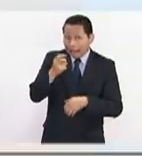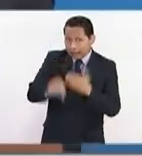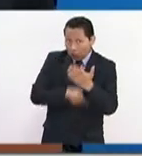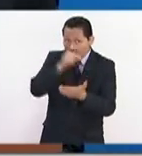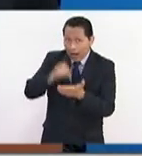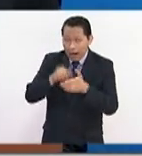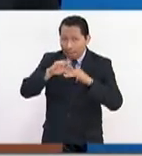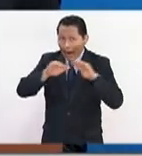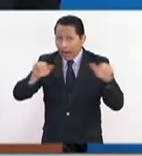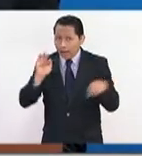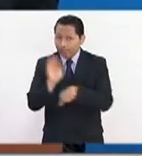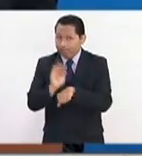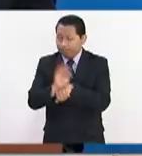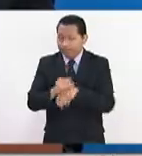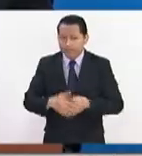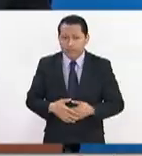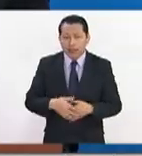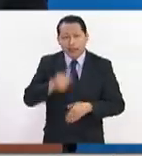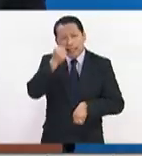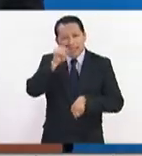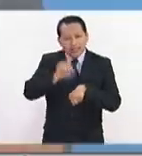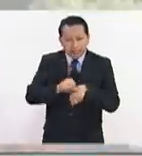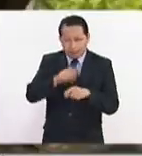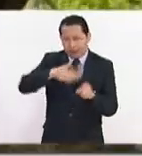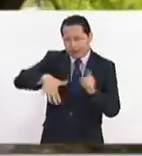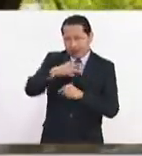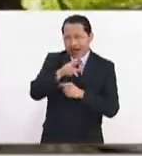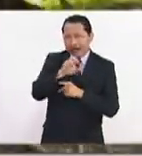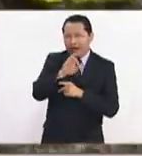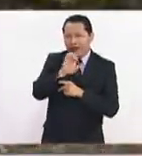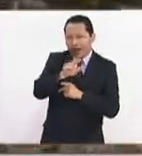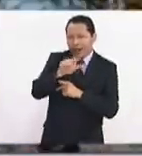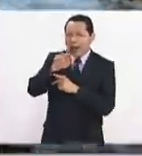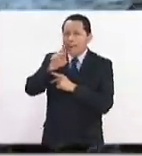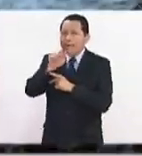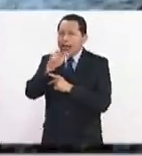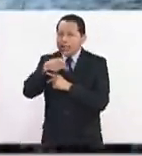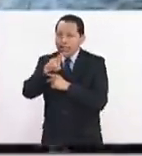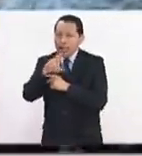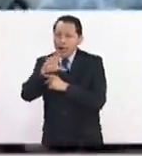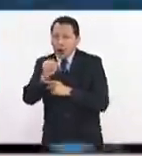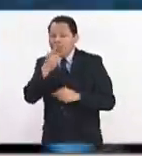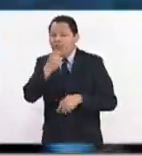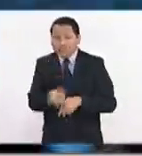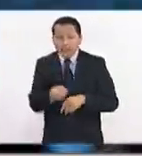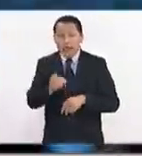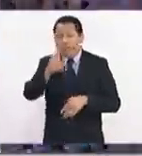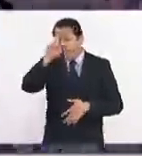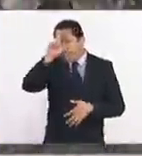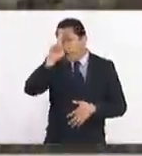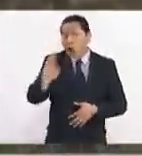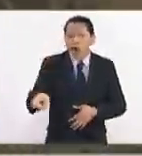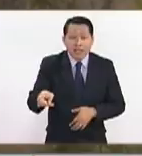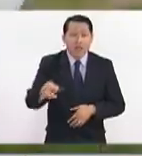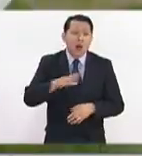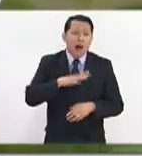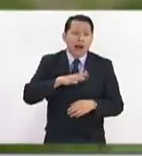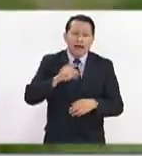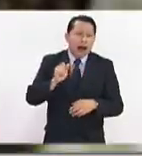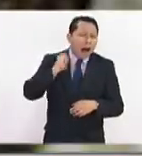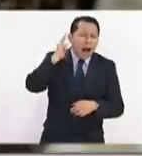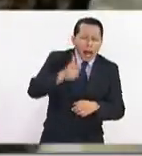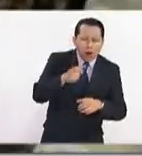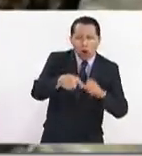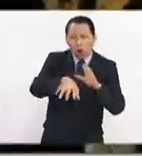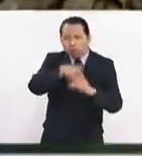marino. El secretario del Medio Ambiente, Rafael Paquiano, indicó que desde ahora queda prohibida la extracción de todos los recursos naturales de la